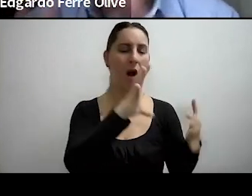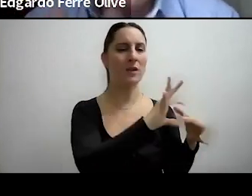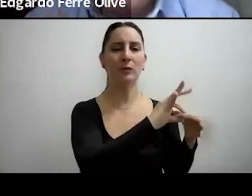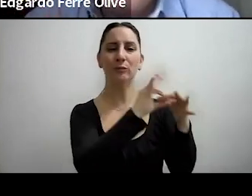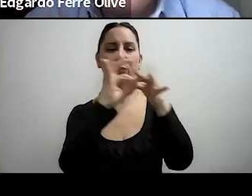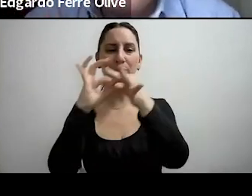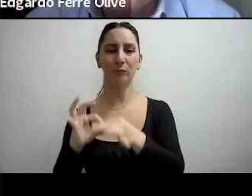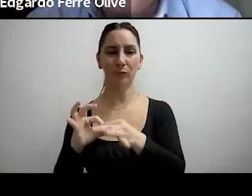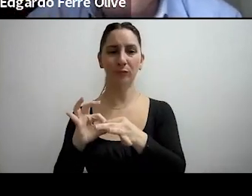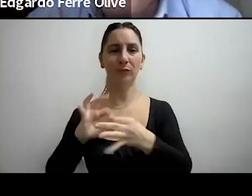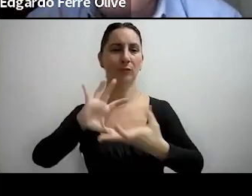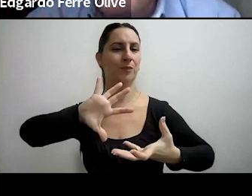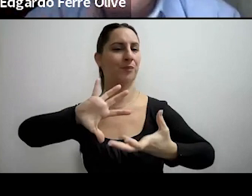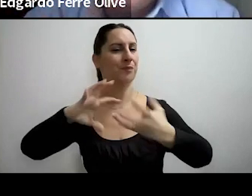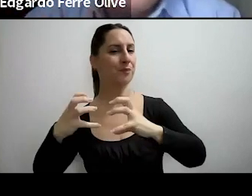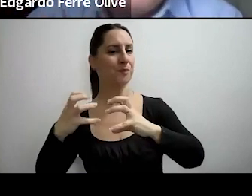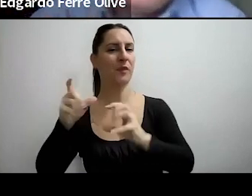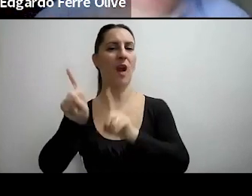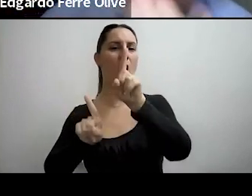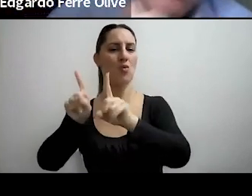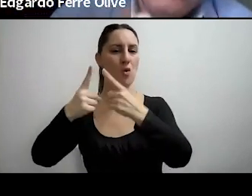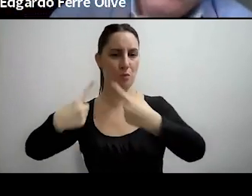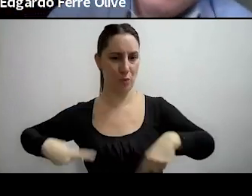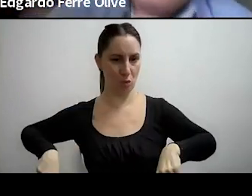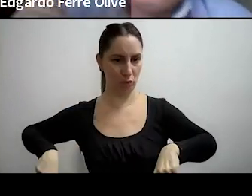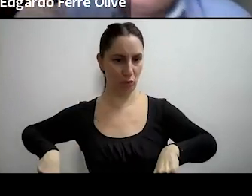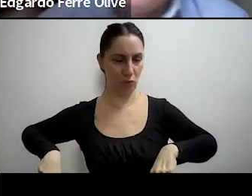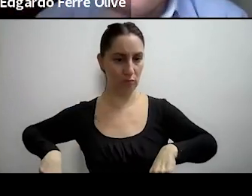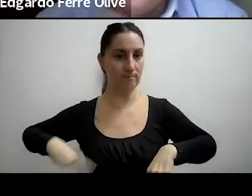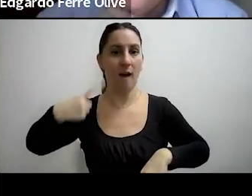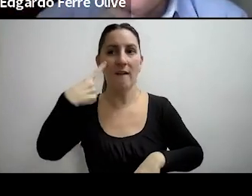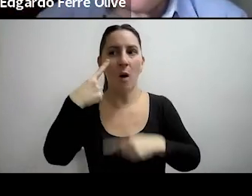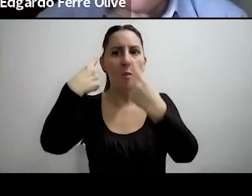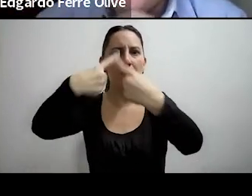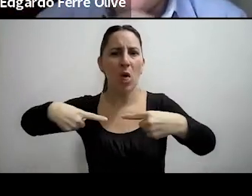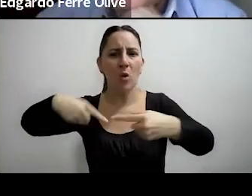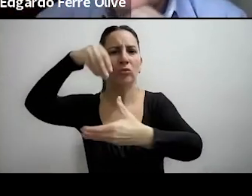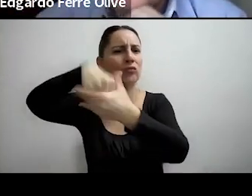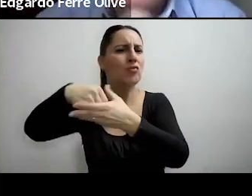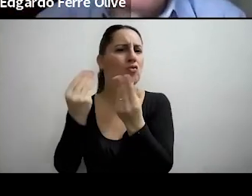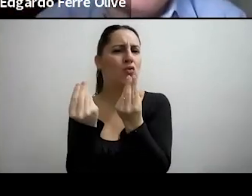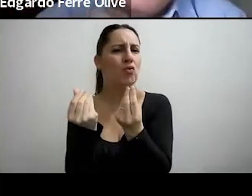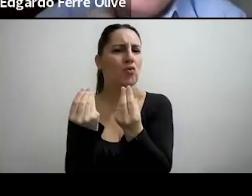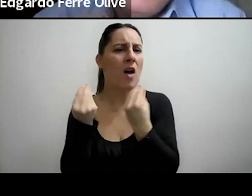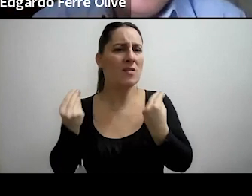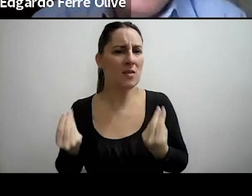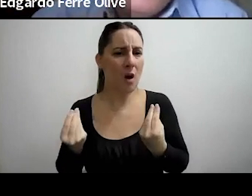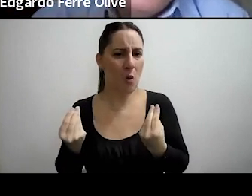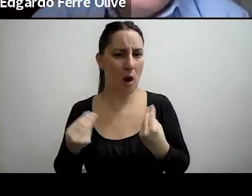la afectación de ciertos productos. Entonces hay que ver ese producto, qué componente tiene que afecte el